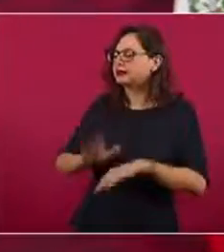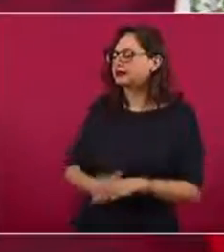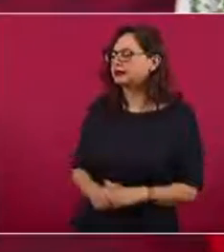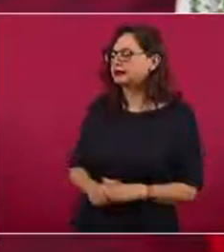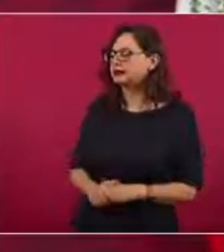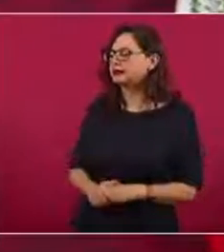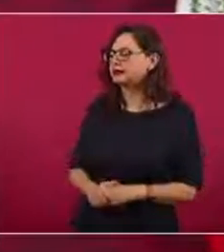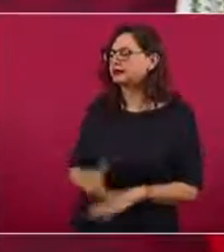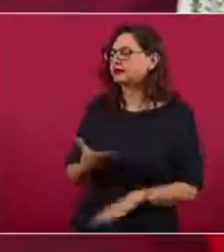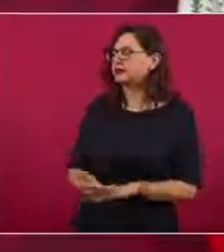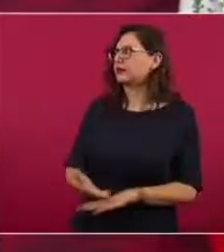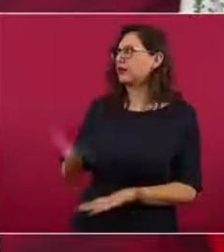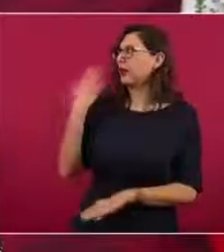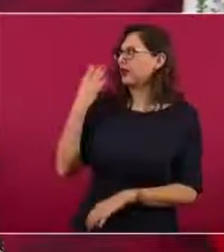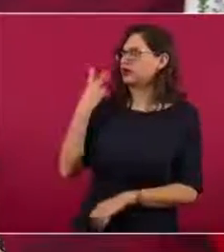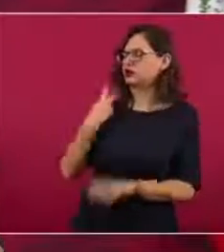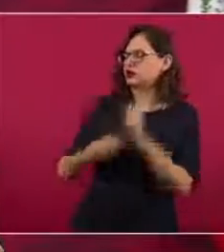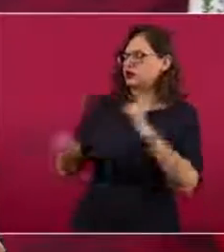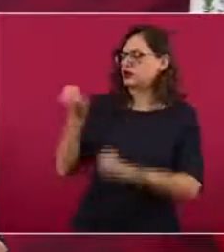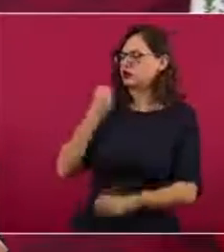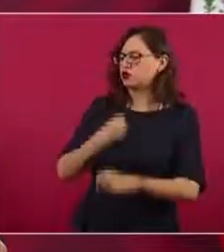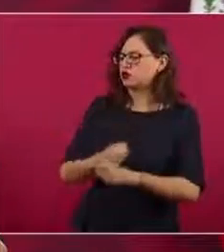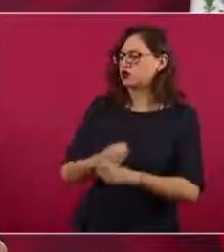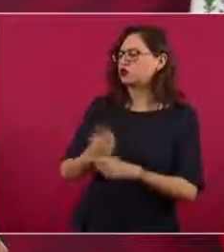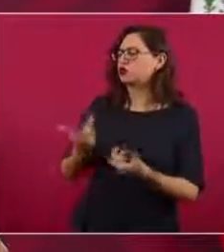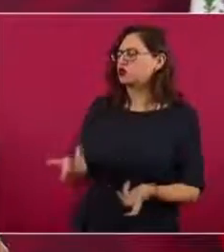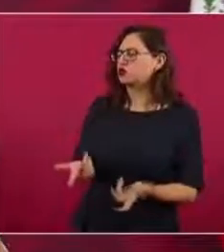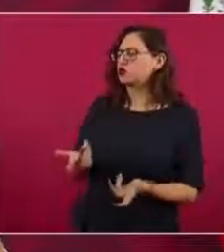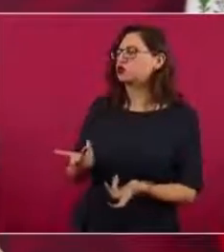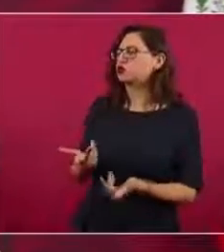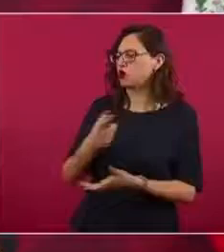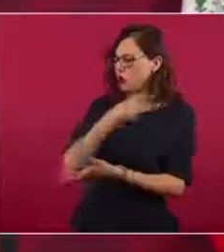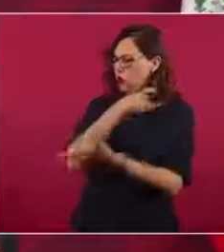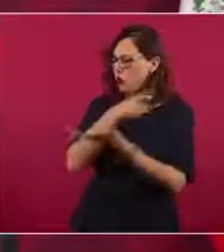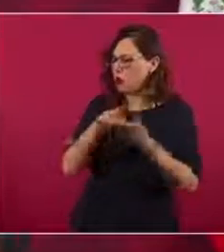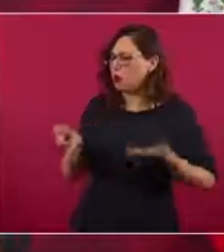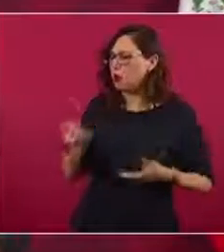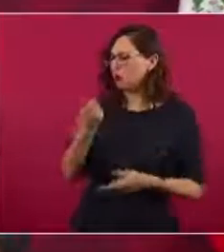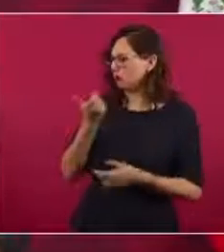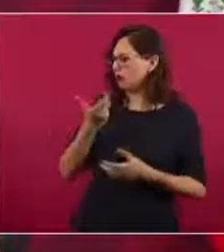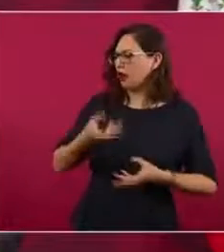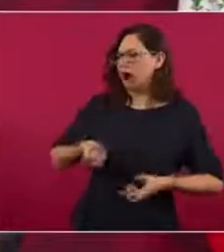la crisis del huachicol y que costaron no sé cuánto?